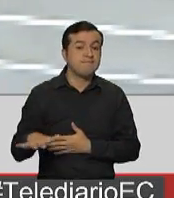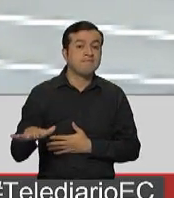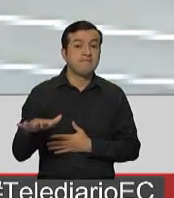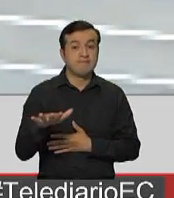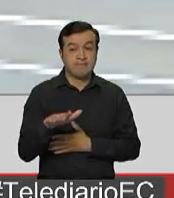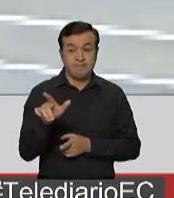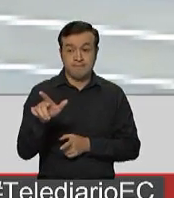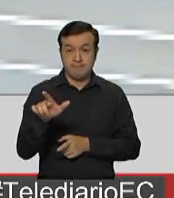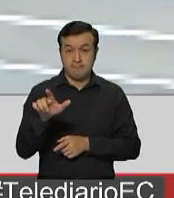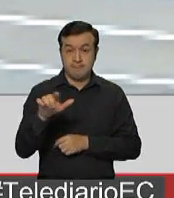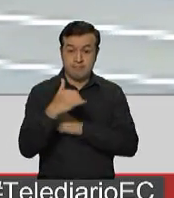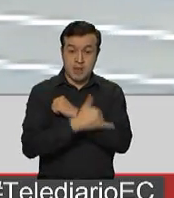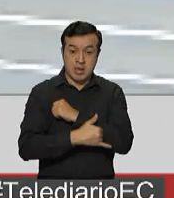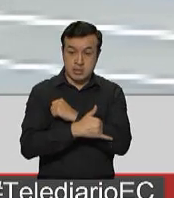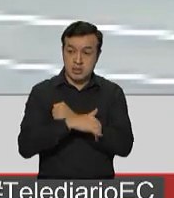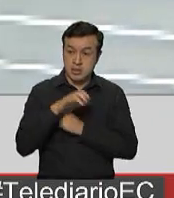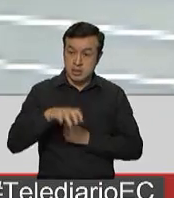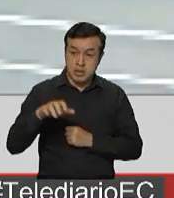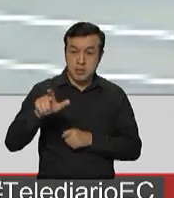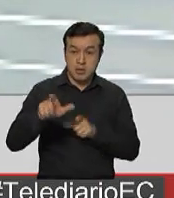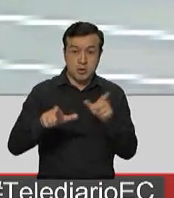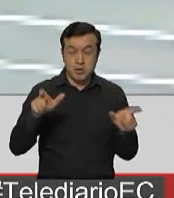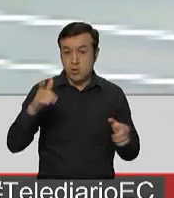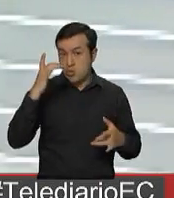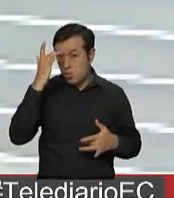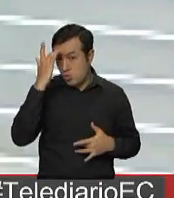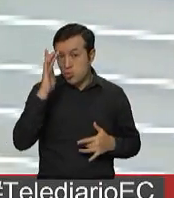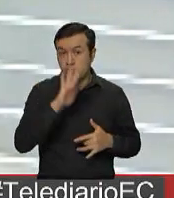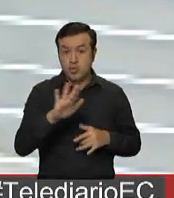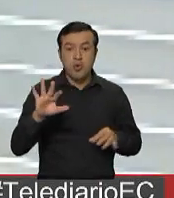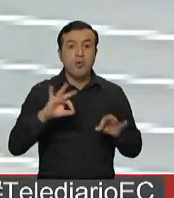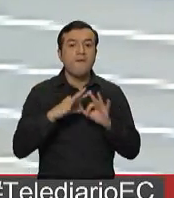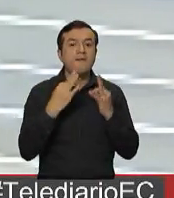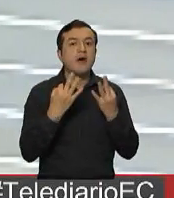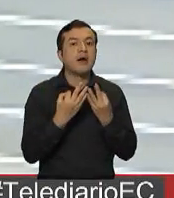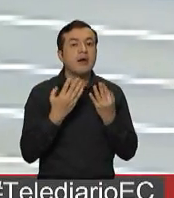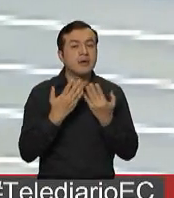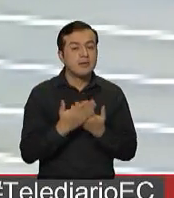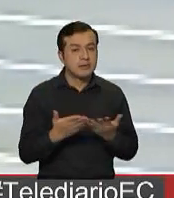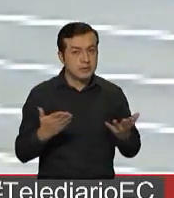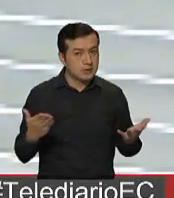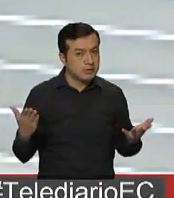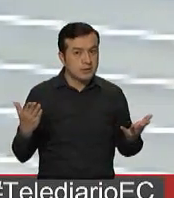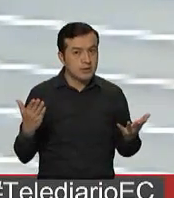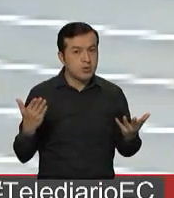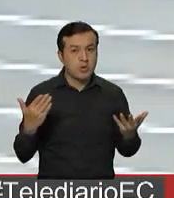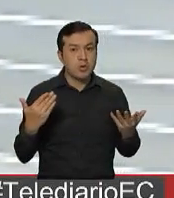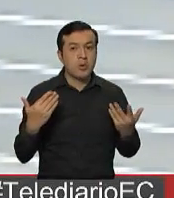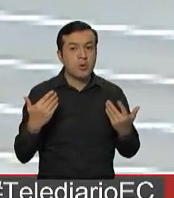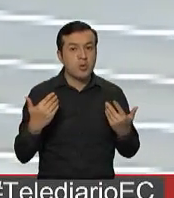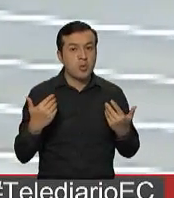a esas poblaciones, a los enfermos y a sus familias